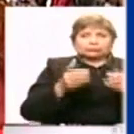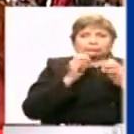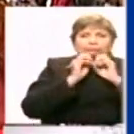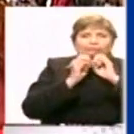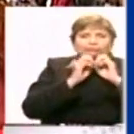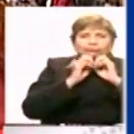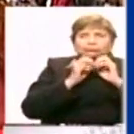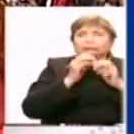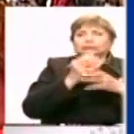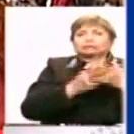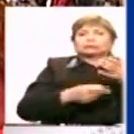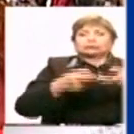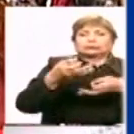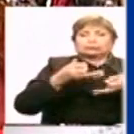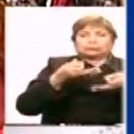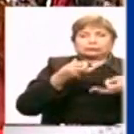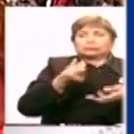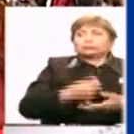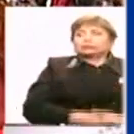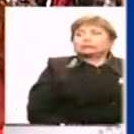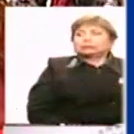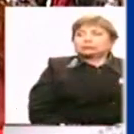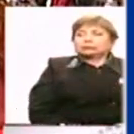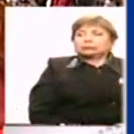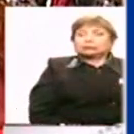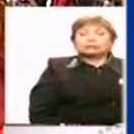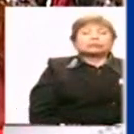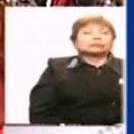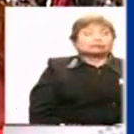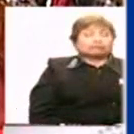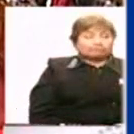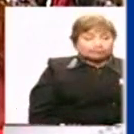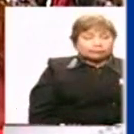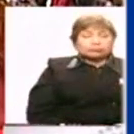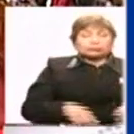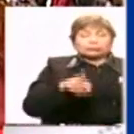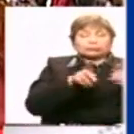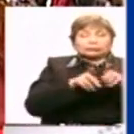un poquito más en Arguedas, ¿no? Excelosa. En el Perú de todas las áreas. Te doy razón, Betsy, porque